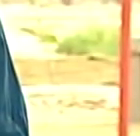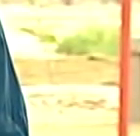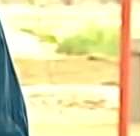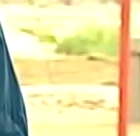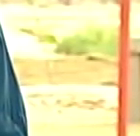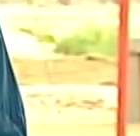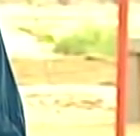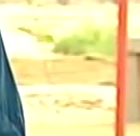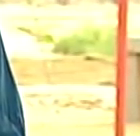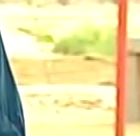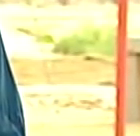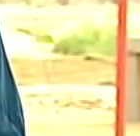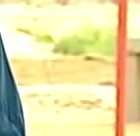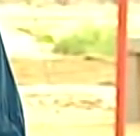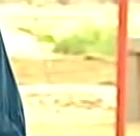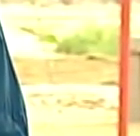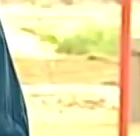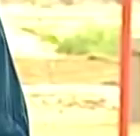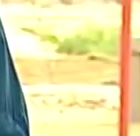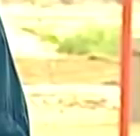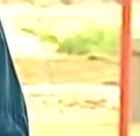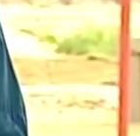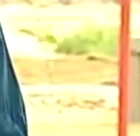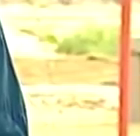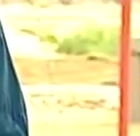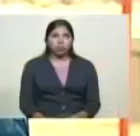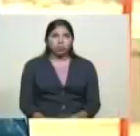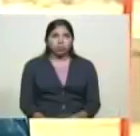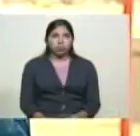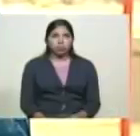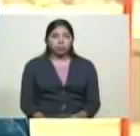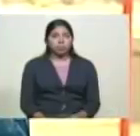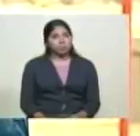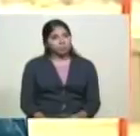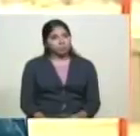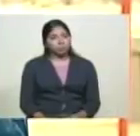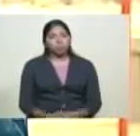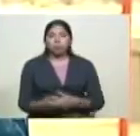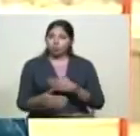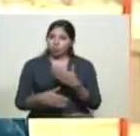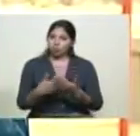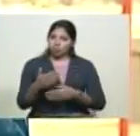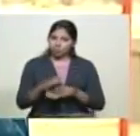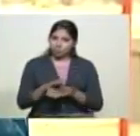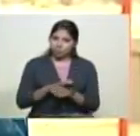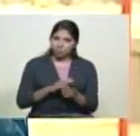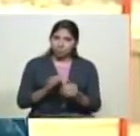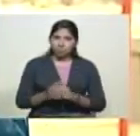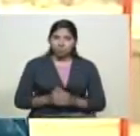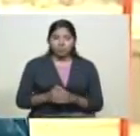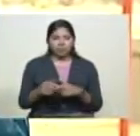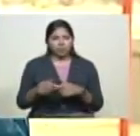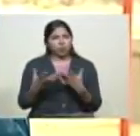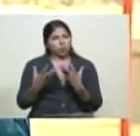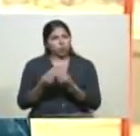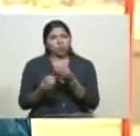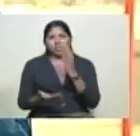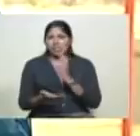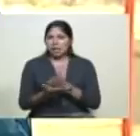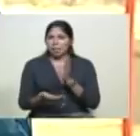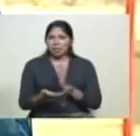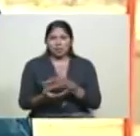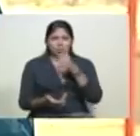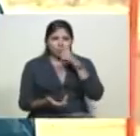Que Dios bendiga la prosperidad económica de nuestra patria y sigamos avanzando con el pueblo, siempre con el